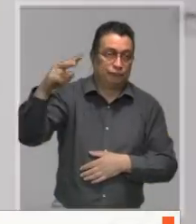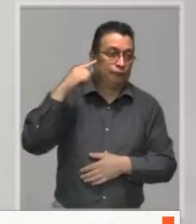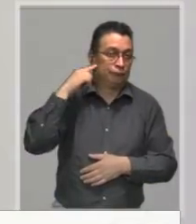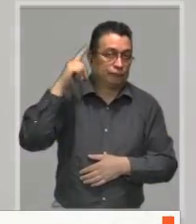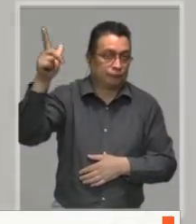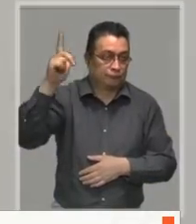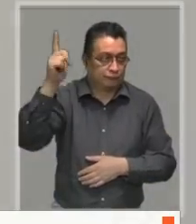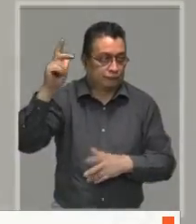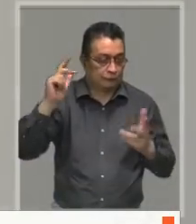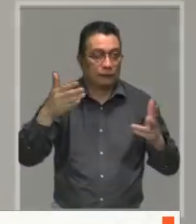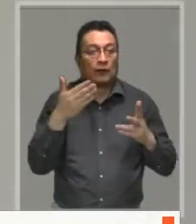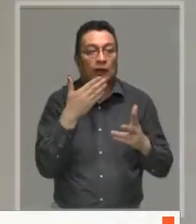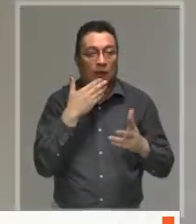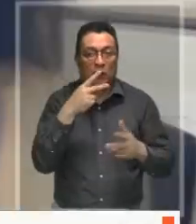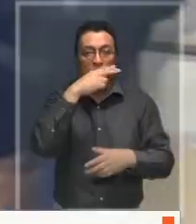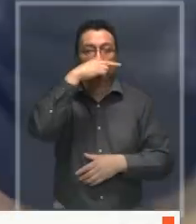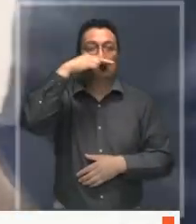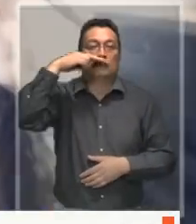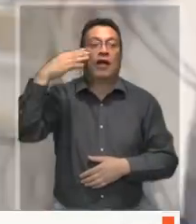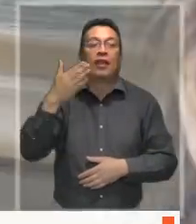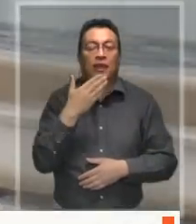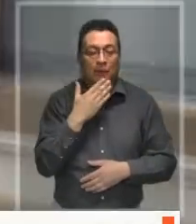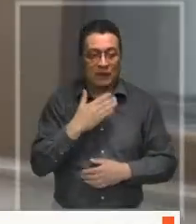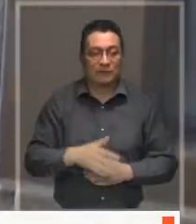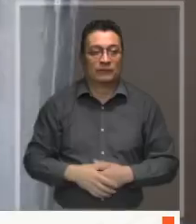oídos y también por el olfato.